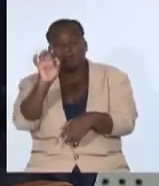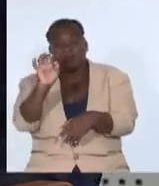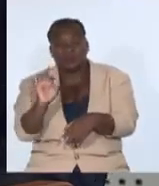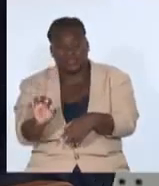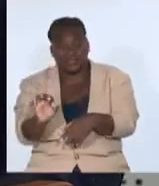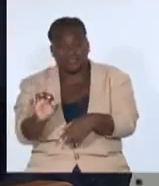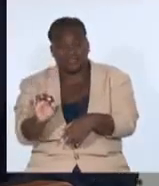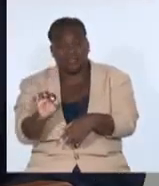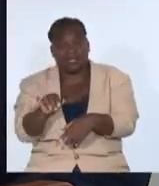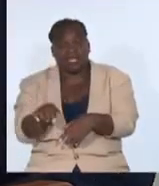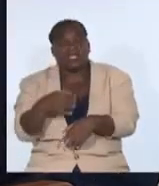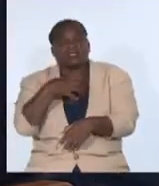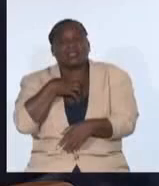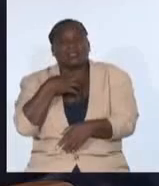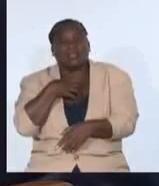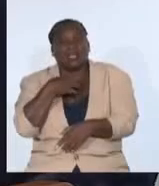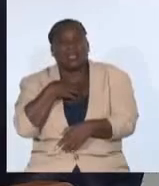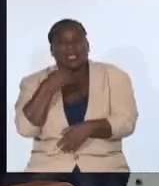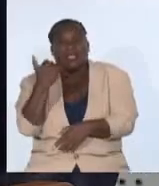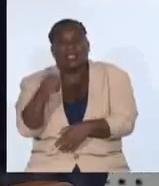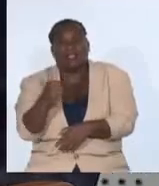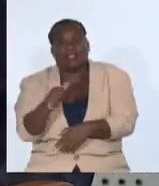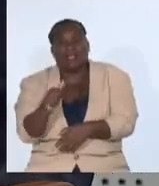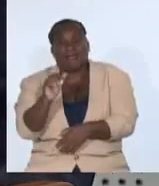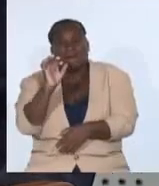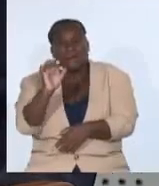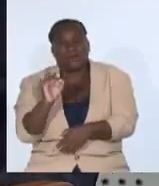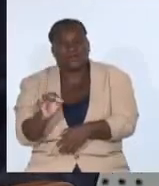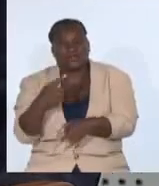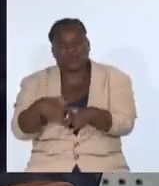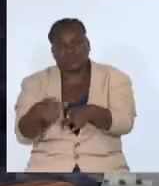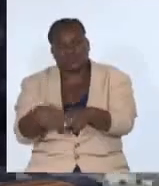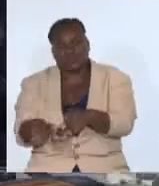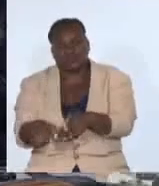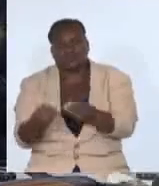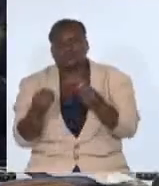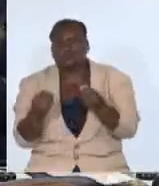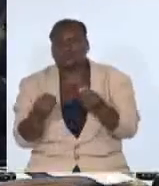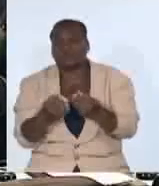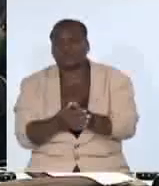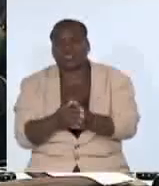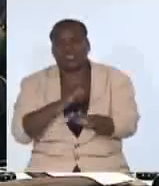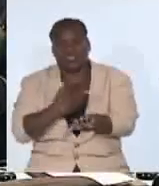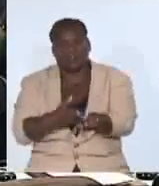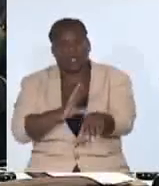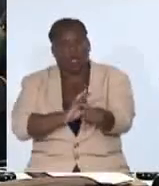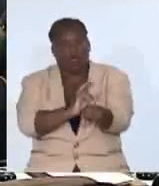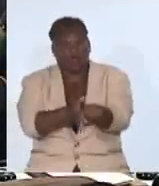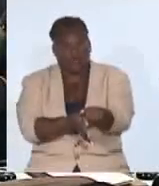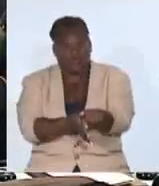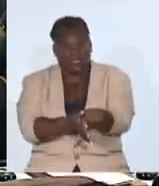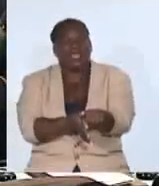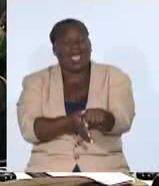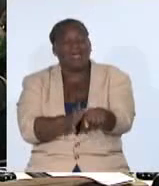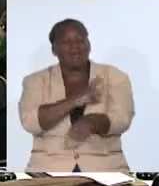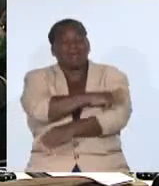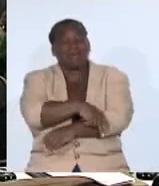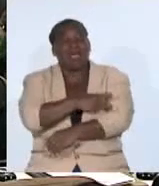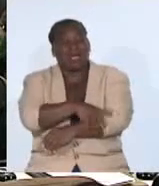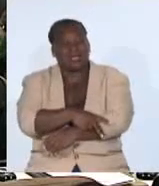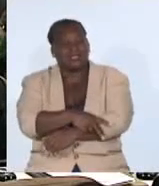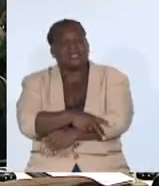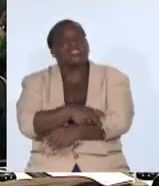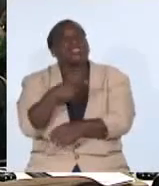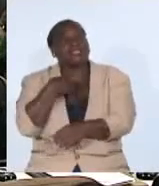solo disponen del 10% de los recursos tras la pandemia nuestros países han debido atravesar por